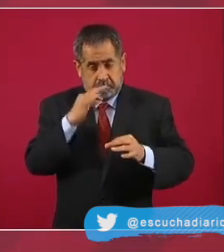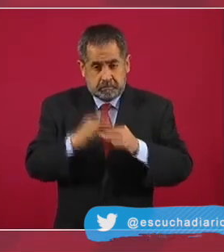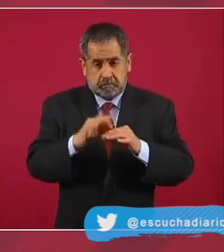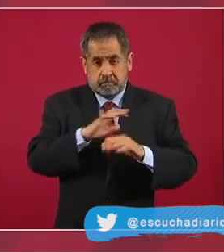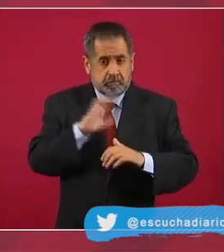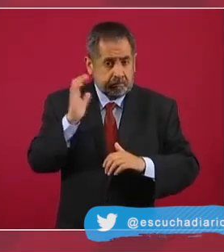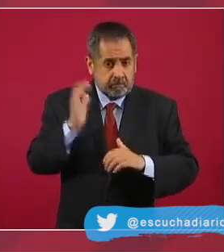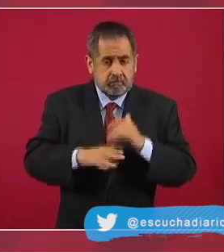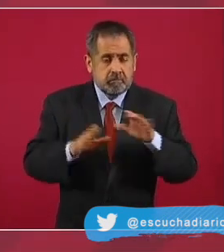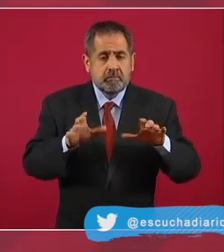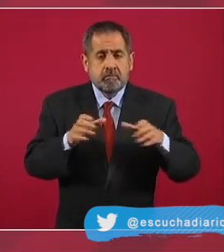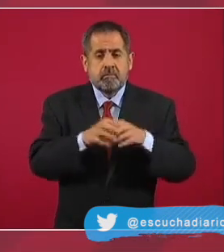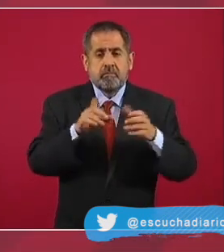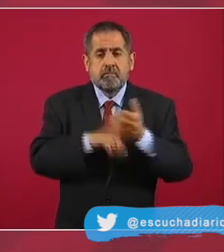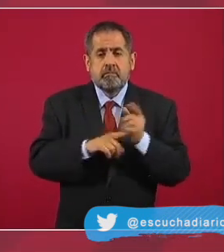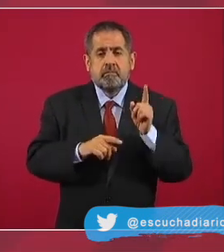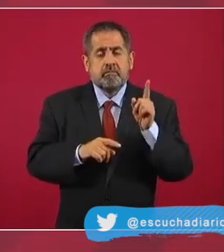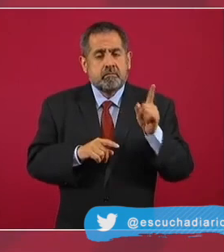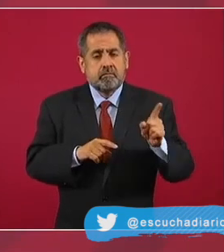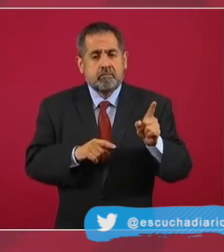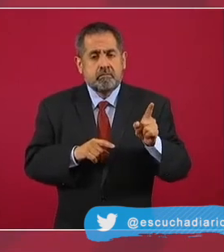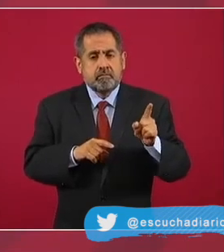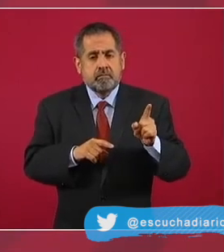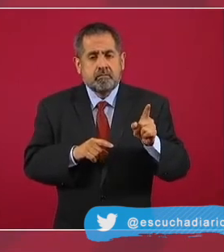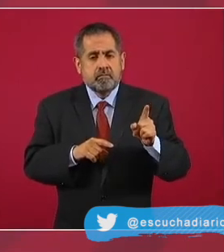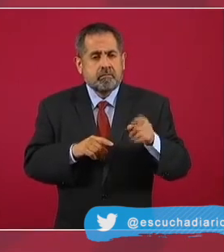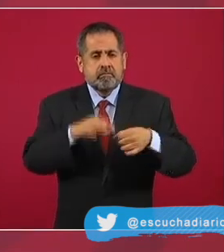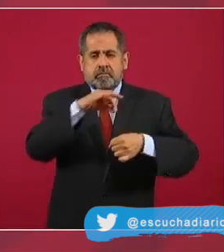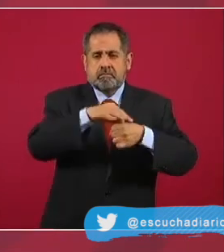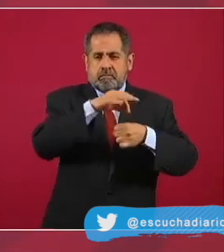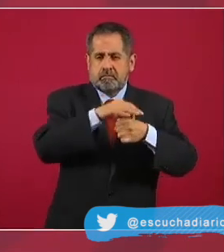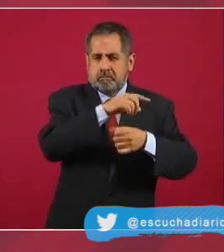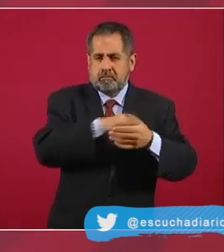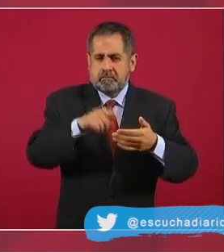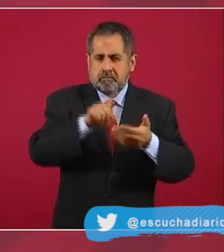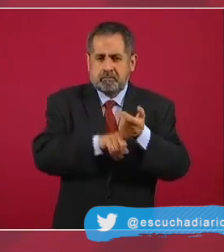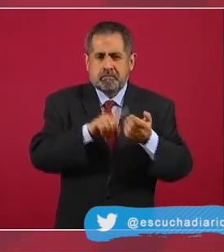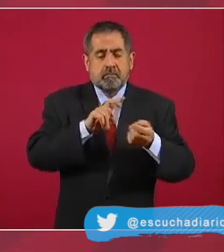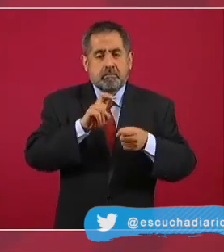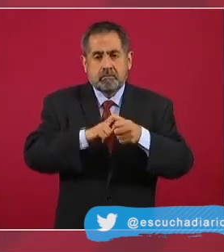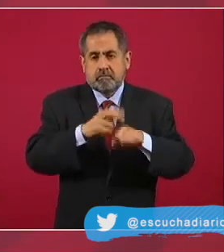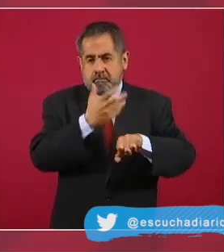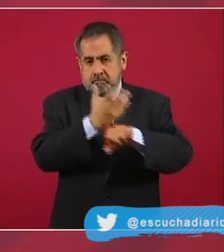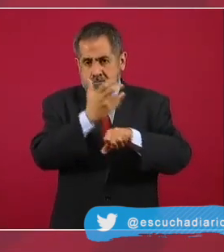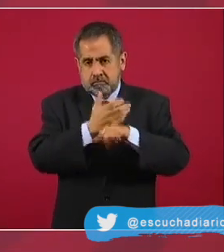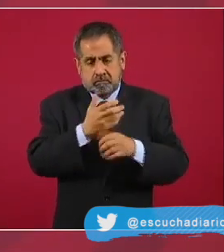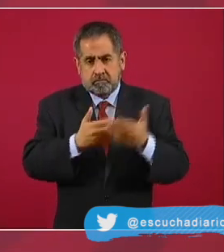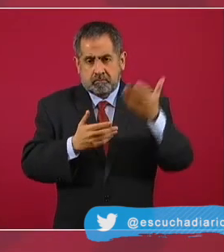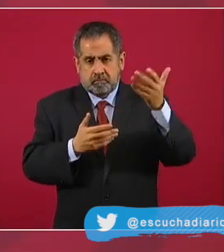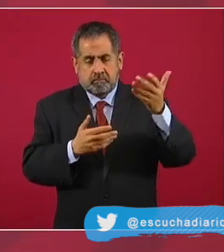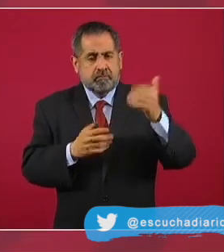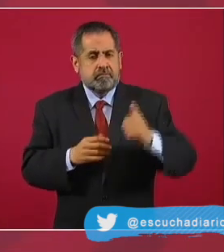la sesión del Consejo Electoral en Estados Unidos